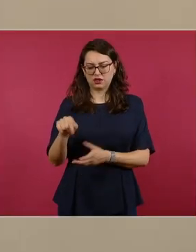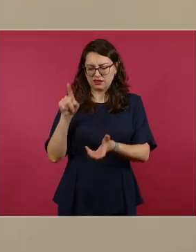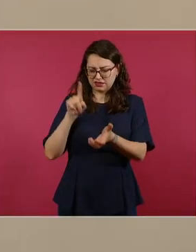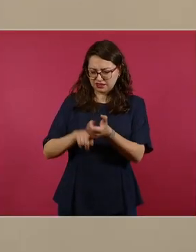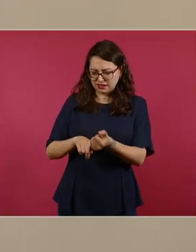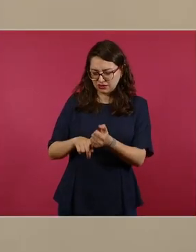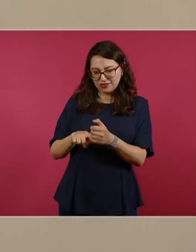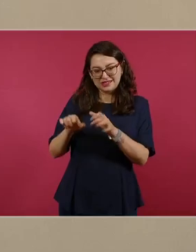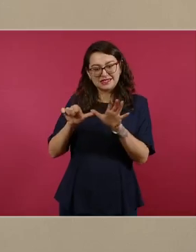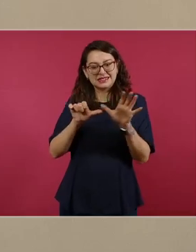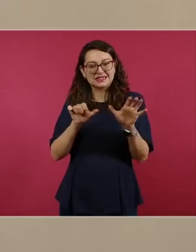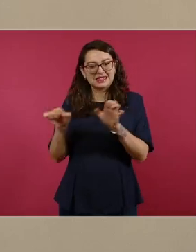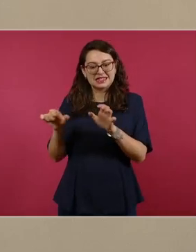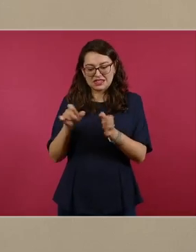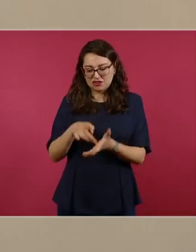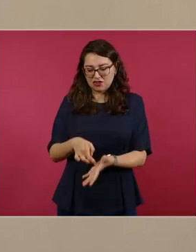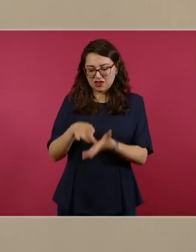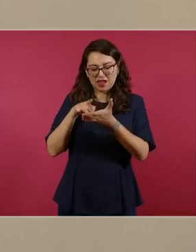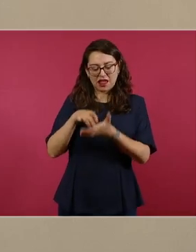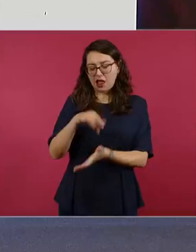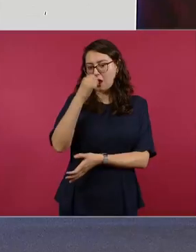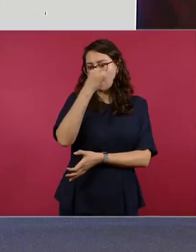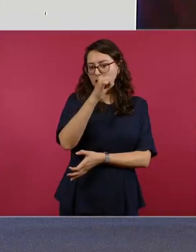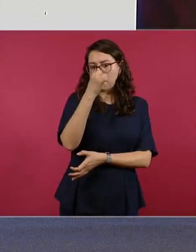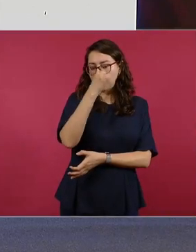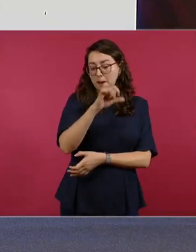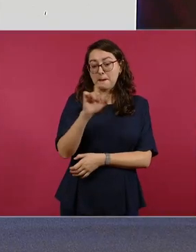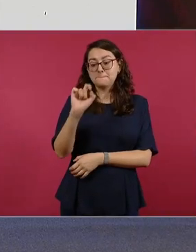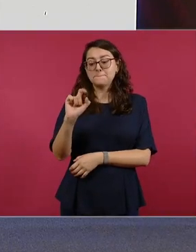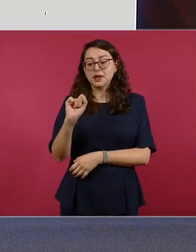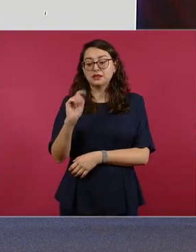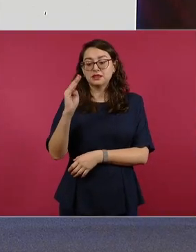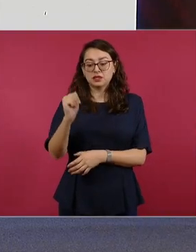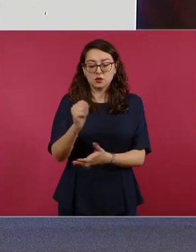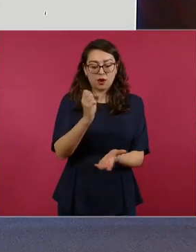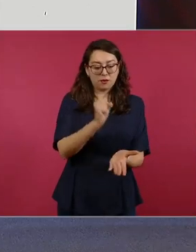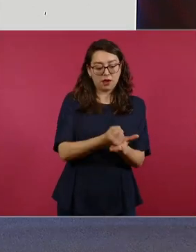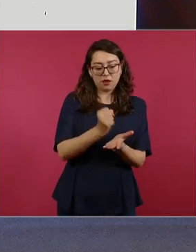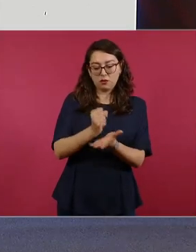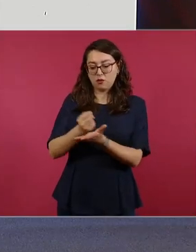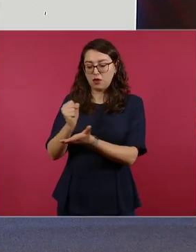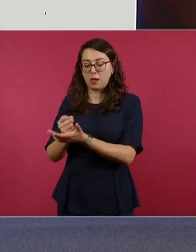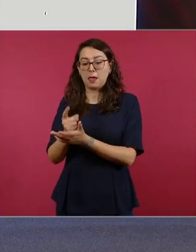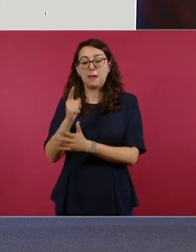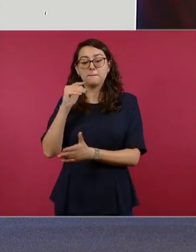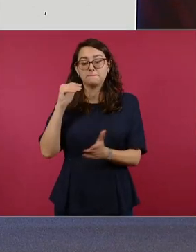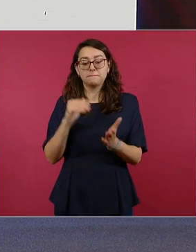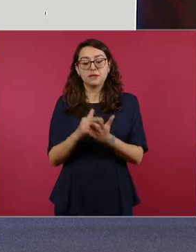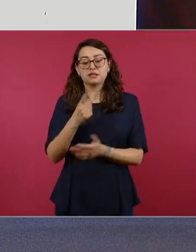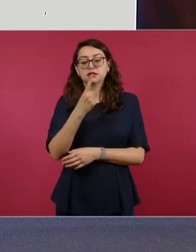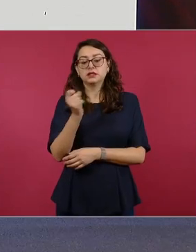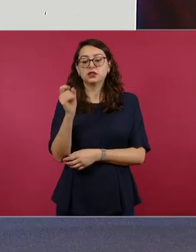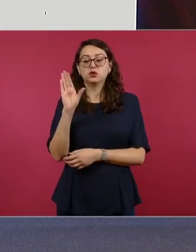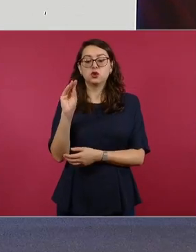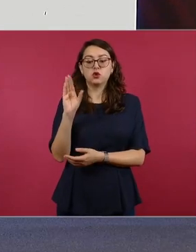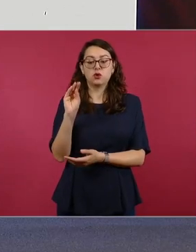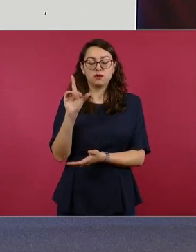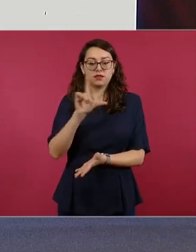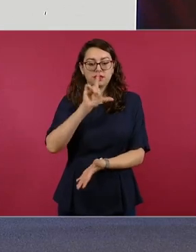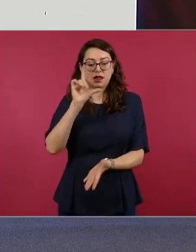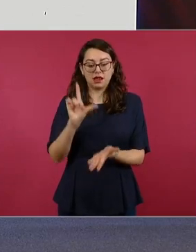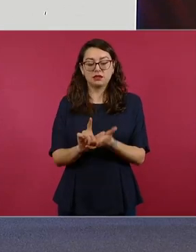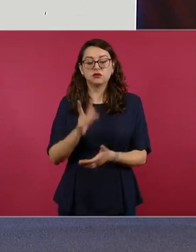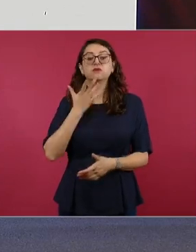.3 kilogramos de cocaína y 29 bidones que contenían mil 190 litros de gasolina.